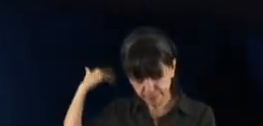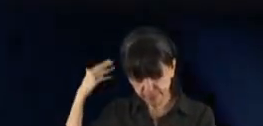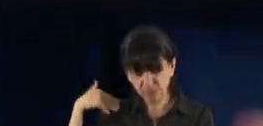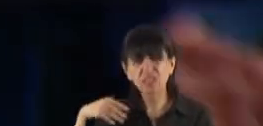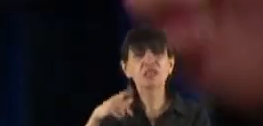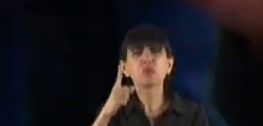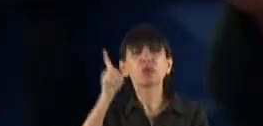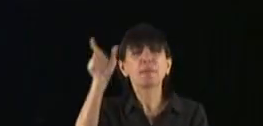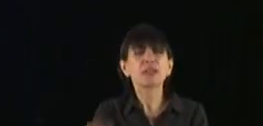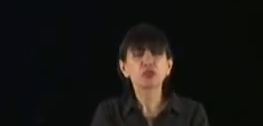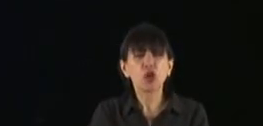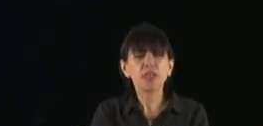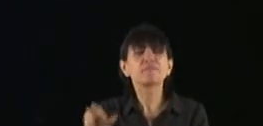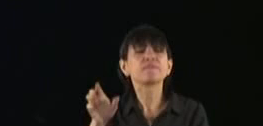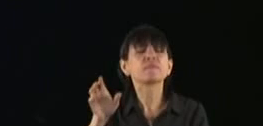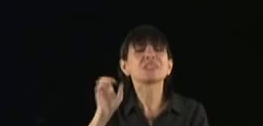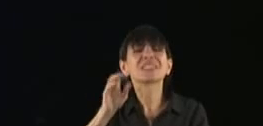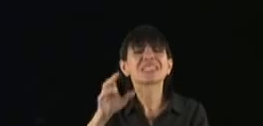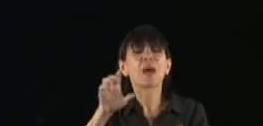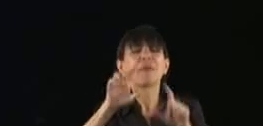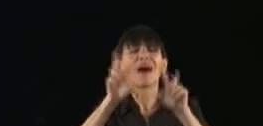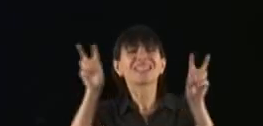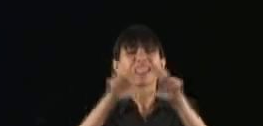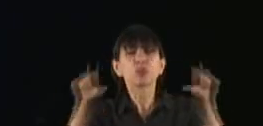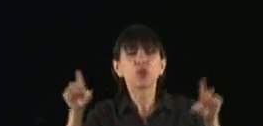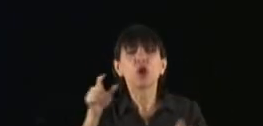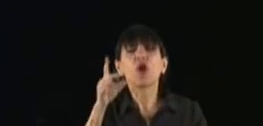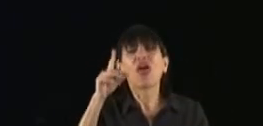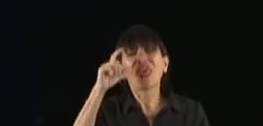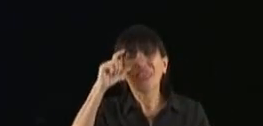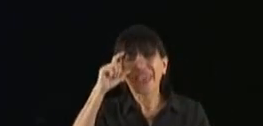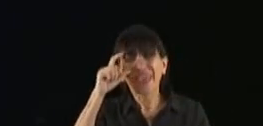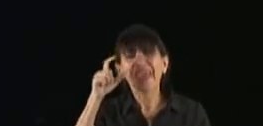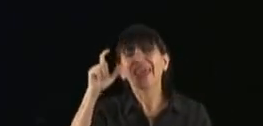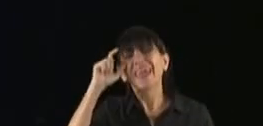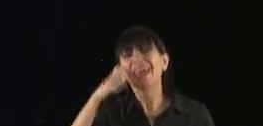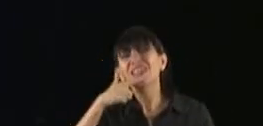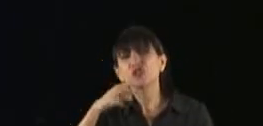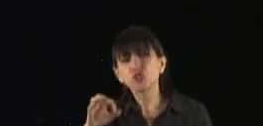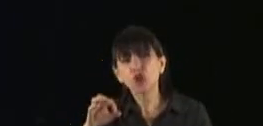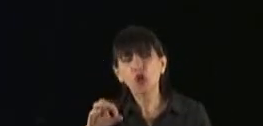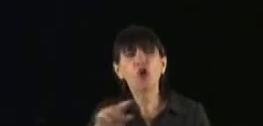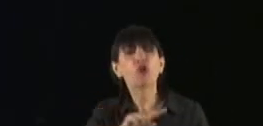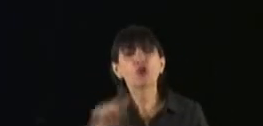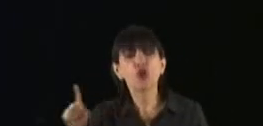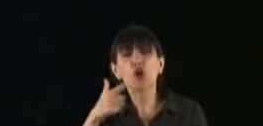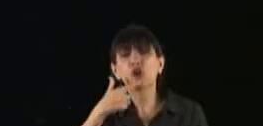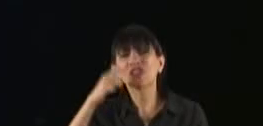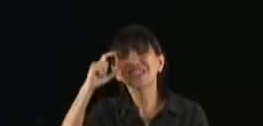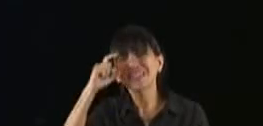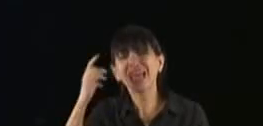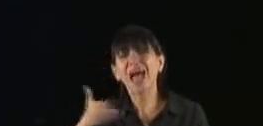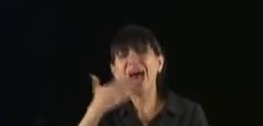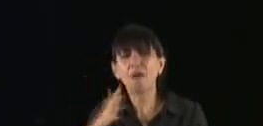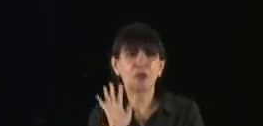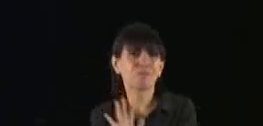era, De esto no se habla, que hablaba precisamente de una familia que había